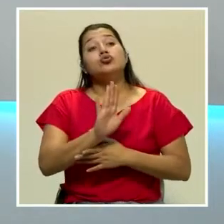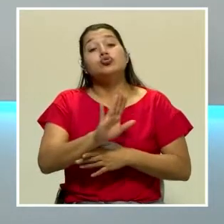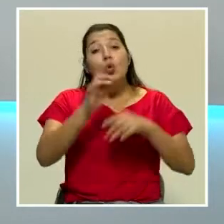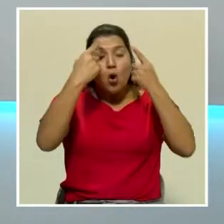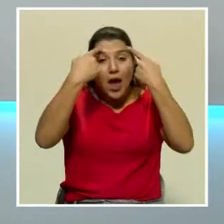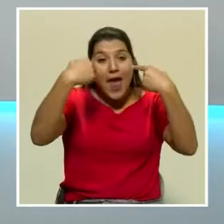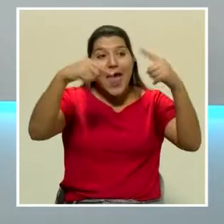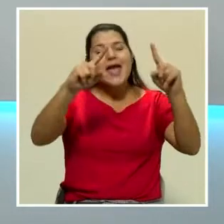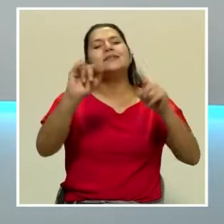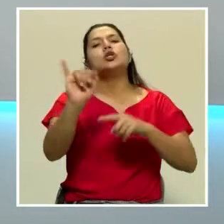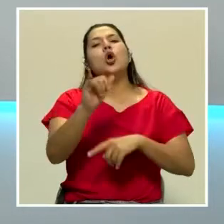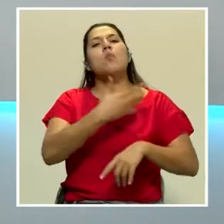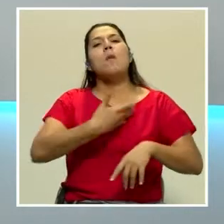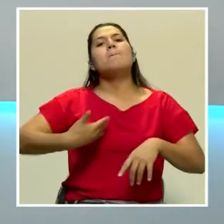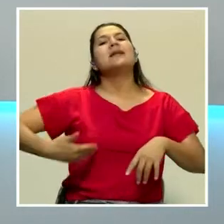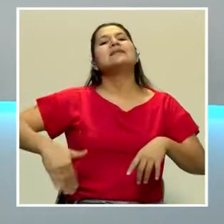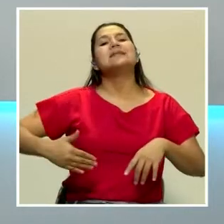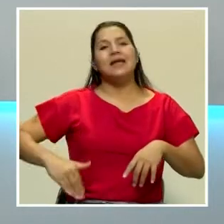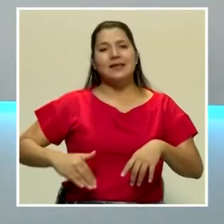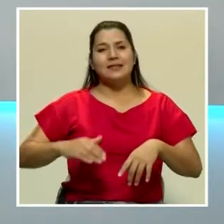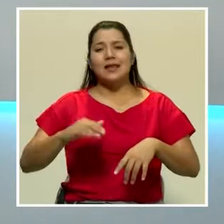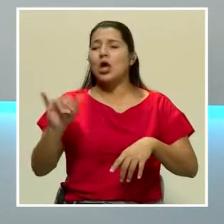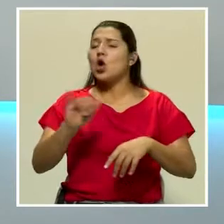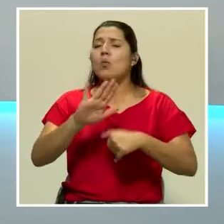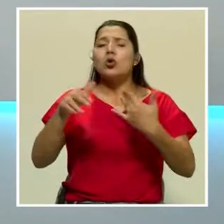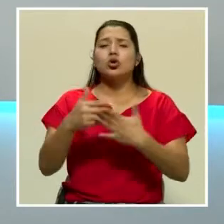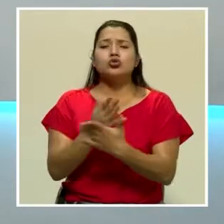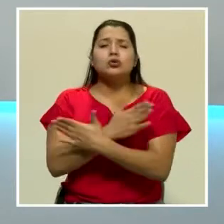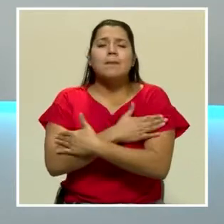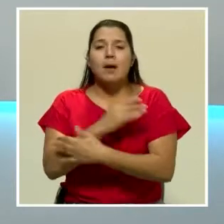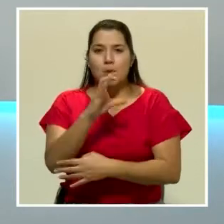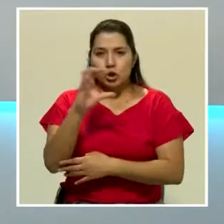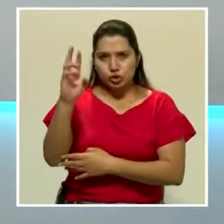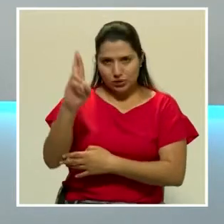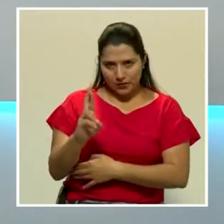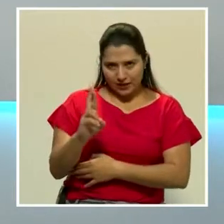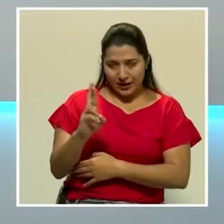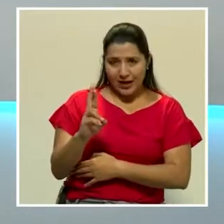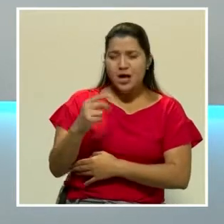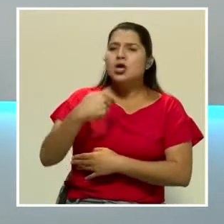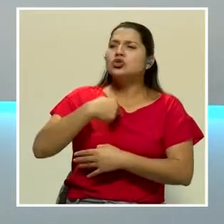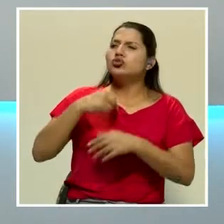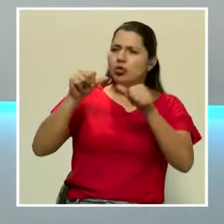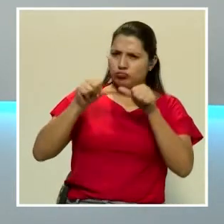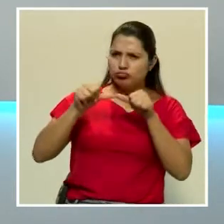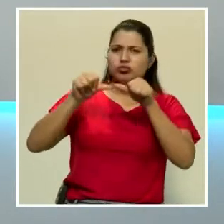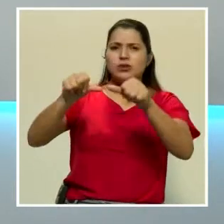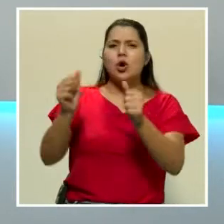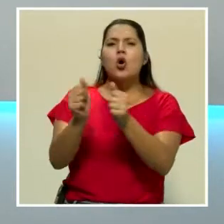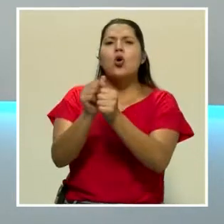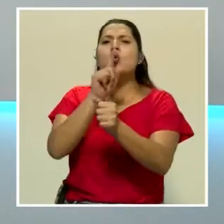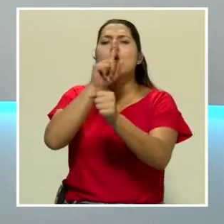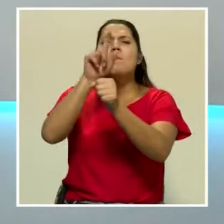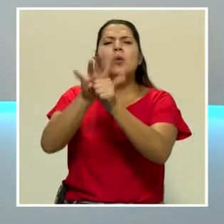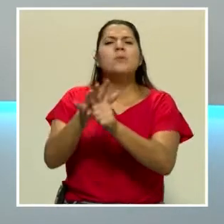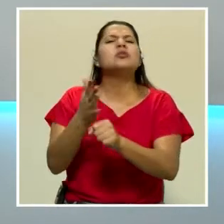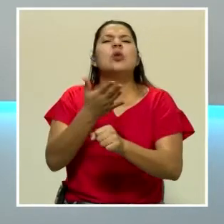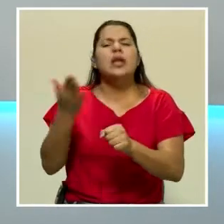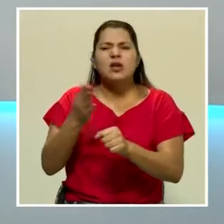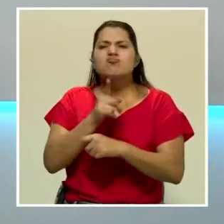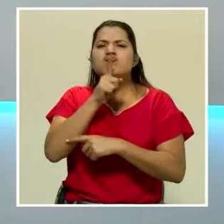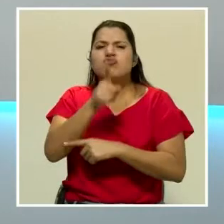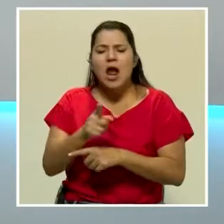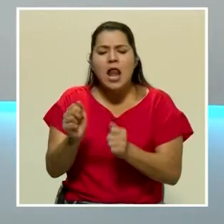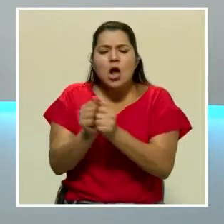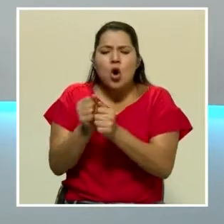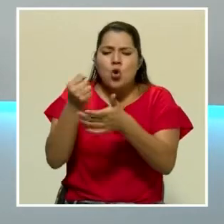todos aquellos que amamos al país. Mantengo las banderas que enarbolé cuando asumí el ministerio, es decir, un compromiso genuino con